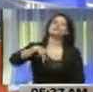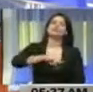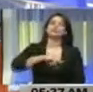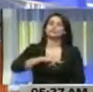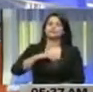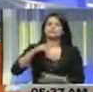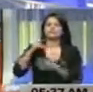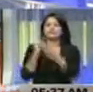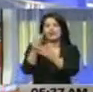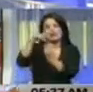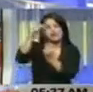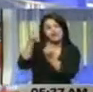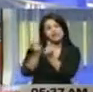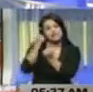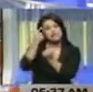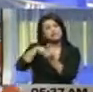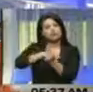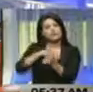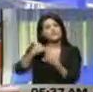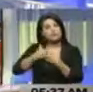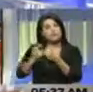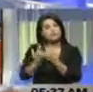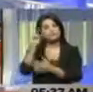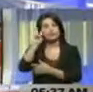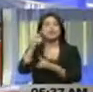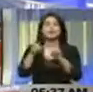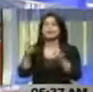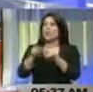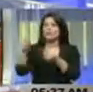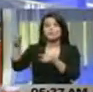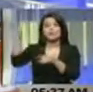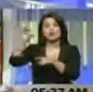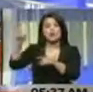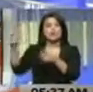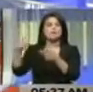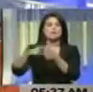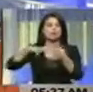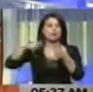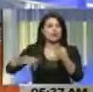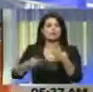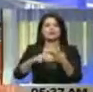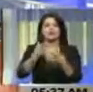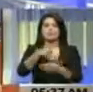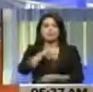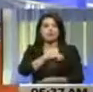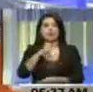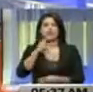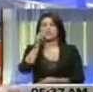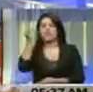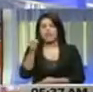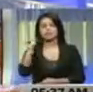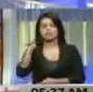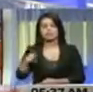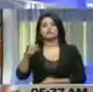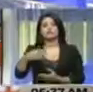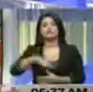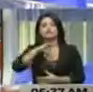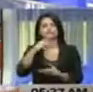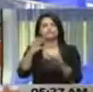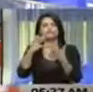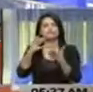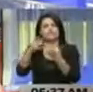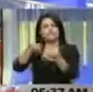pero obviamente hay que recordar la gran emigración que vino de Europa, portugueses, españoles, italianos, que tienen esa cultura europea